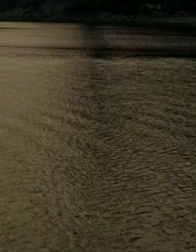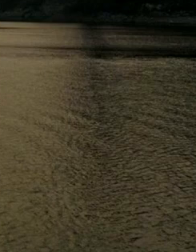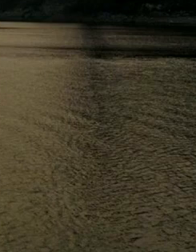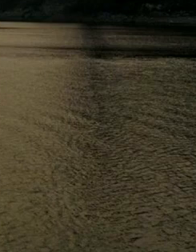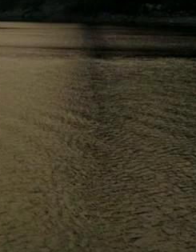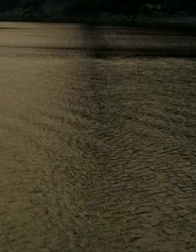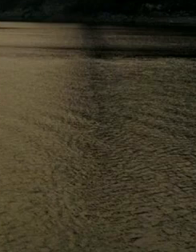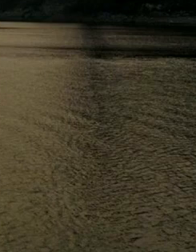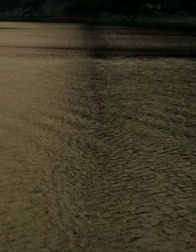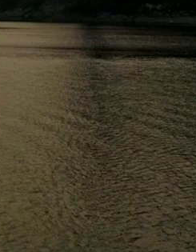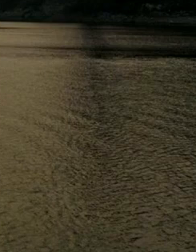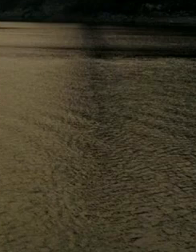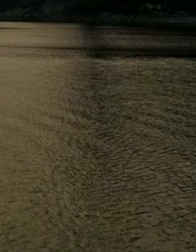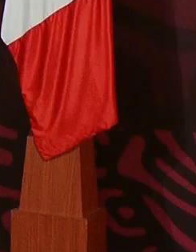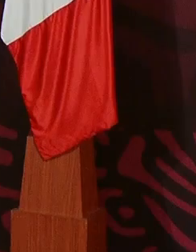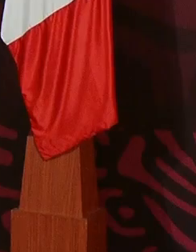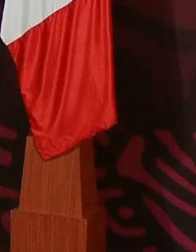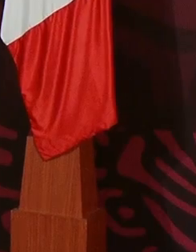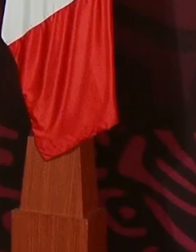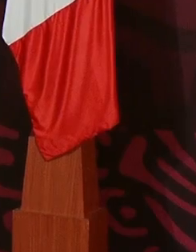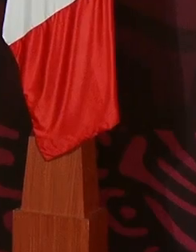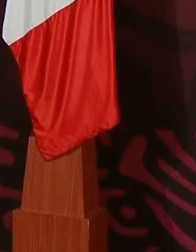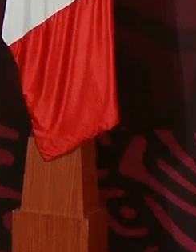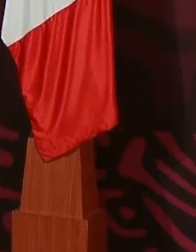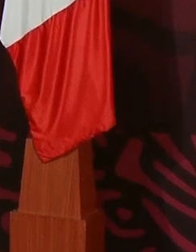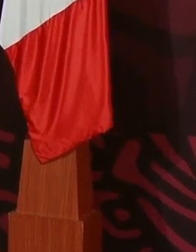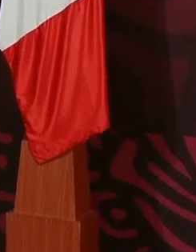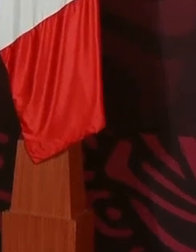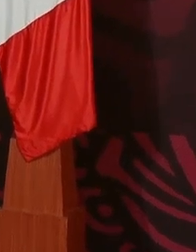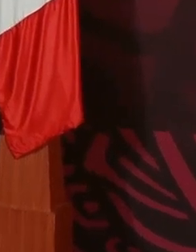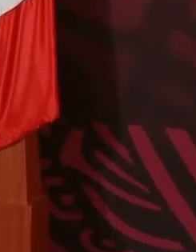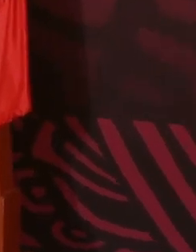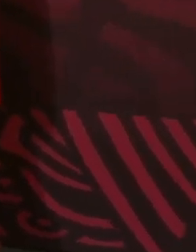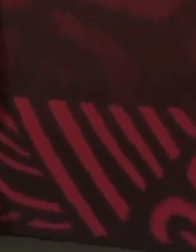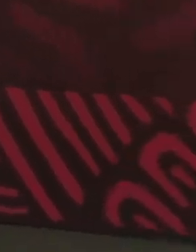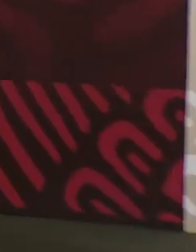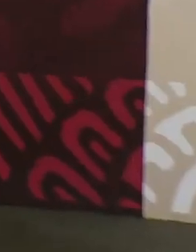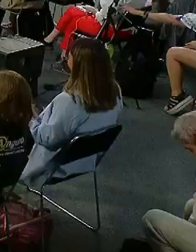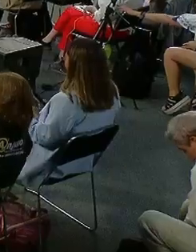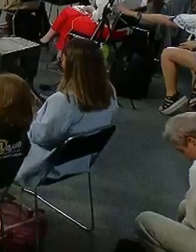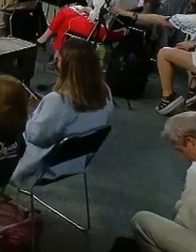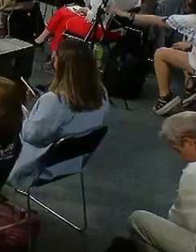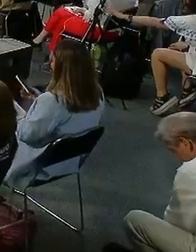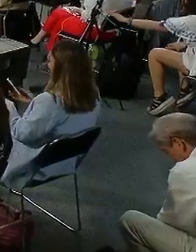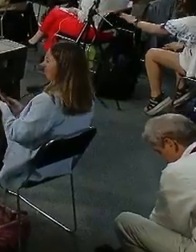Estamos trabajando en eso. Bueno, nos vemos. Dios.